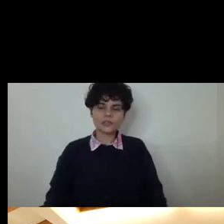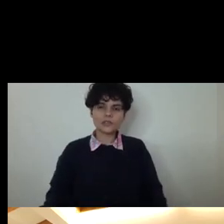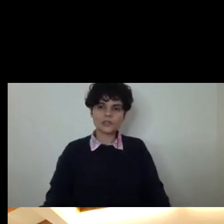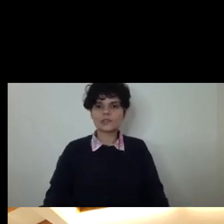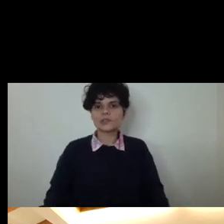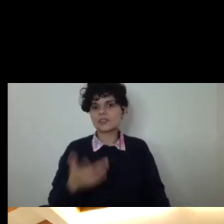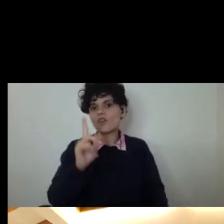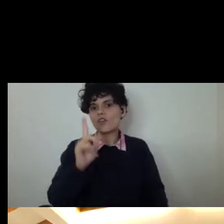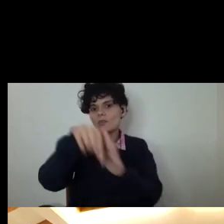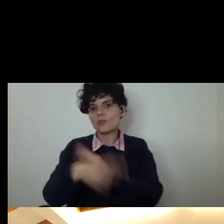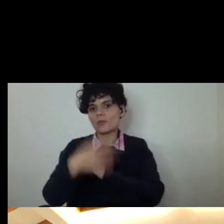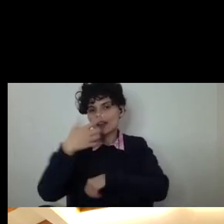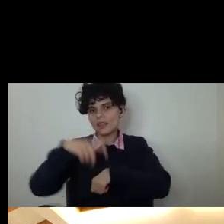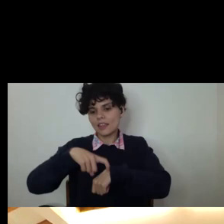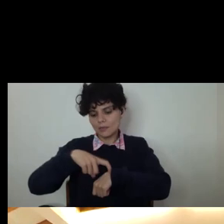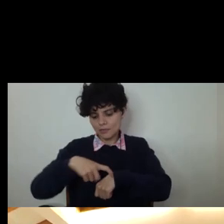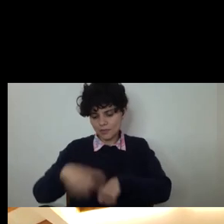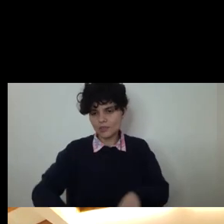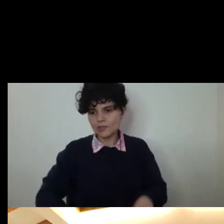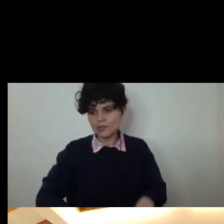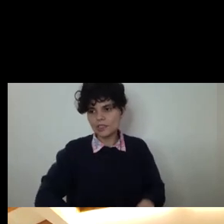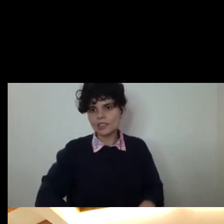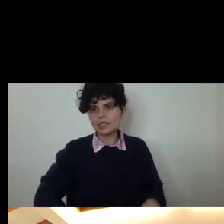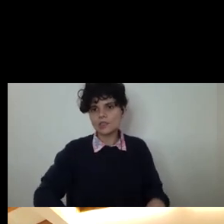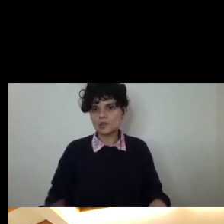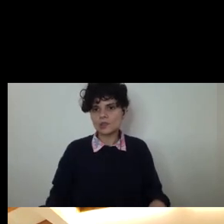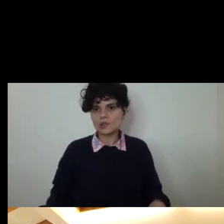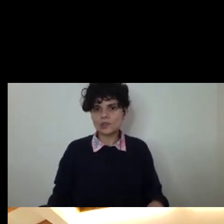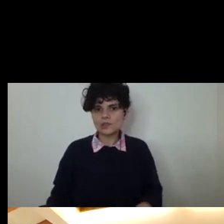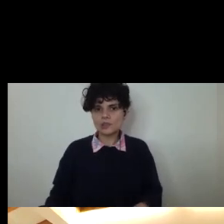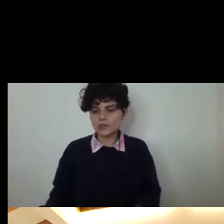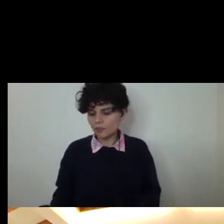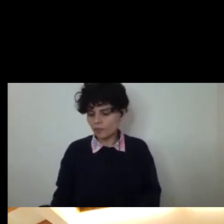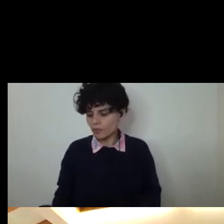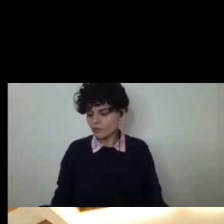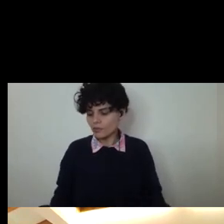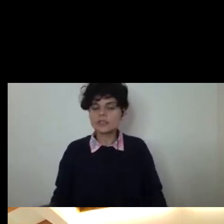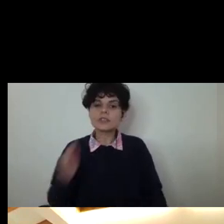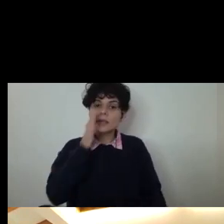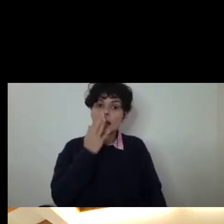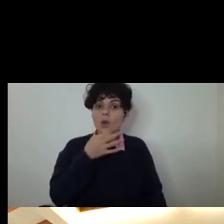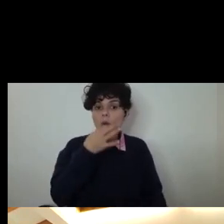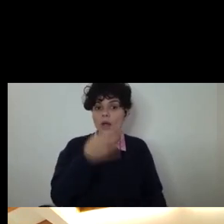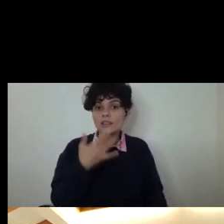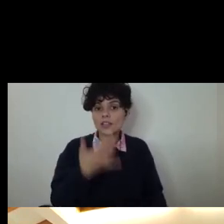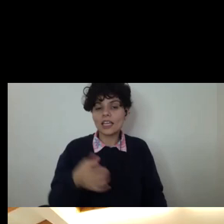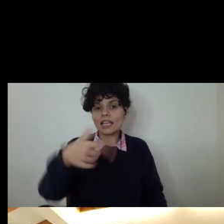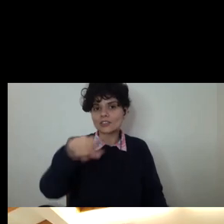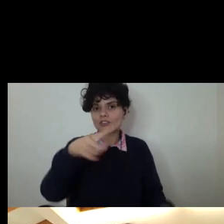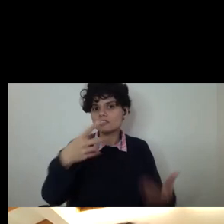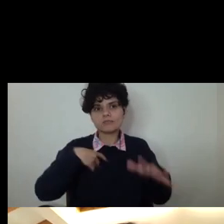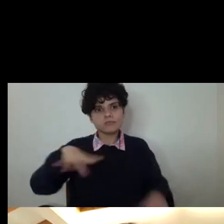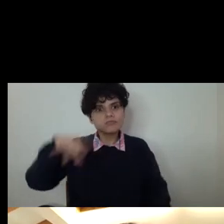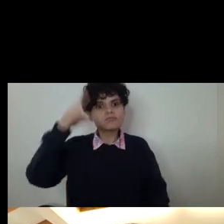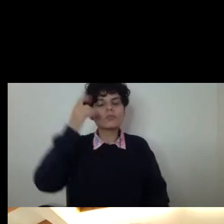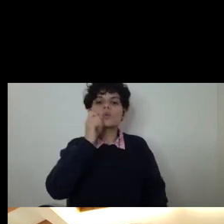no voy a entrar más en eso, solo les cuento que lo tenemos bastante identificado qué tipo de modificaciones